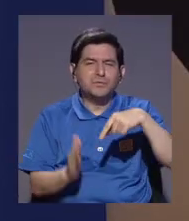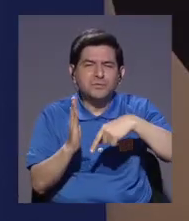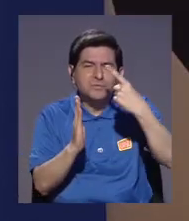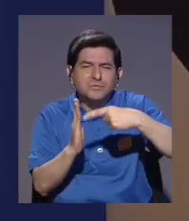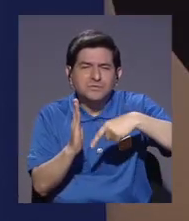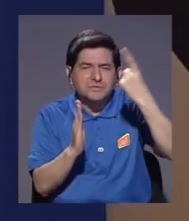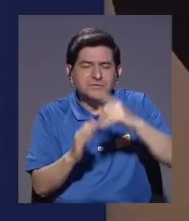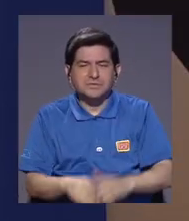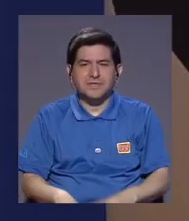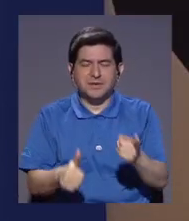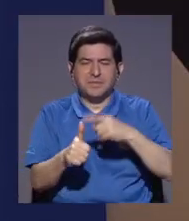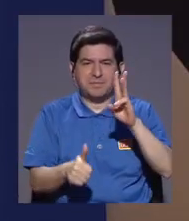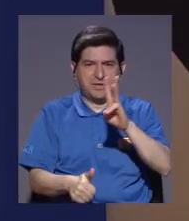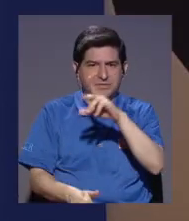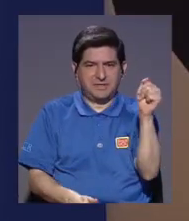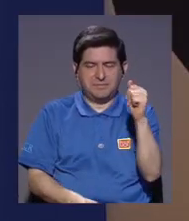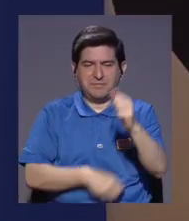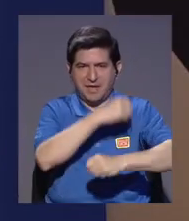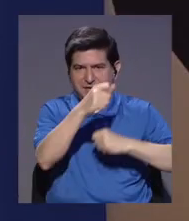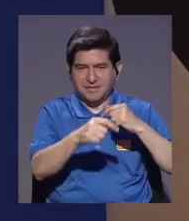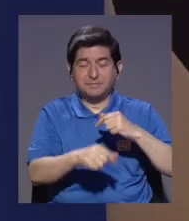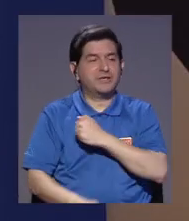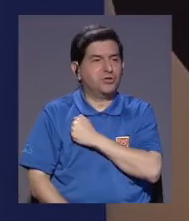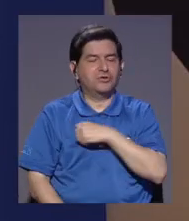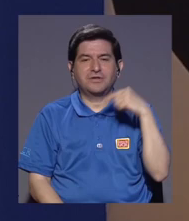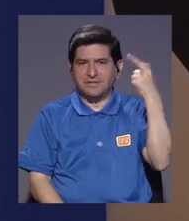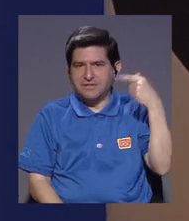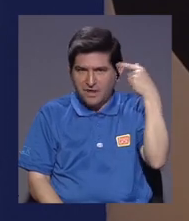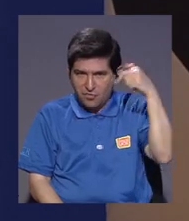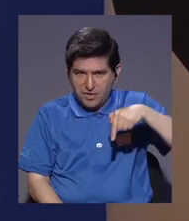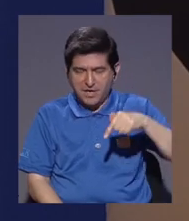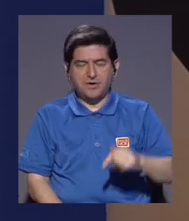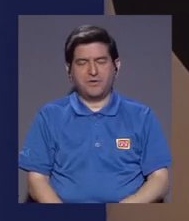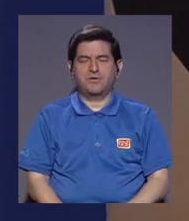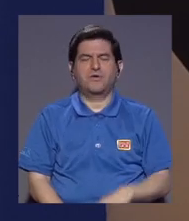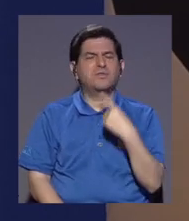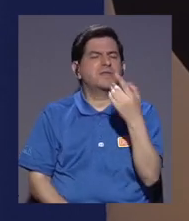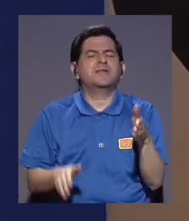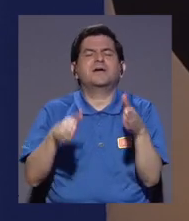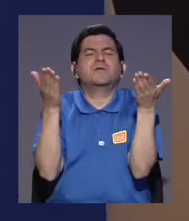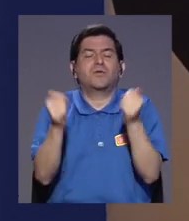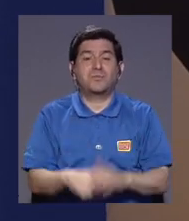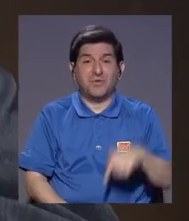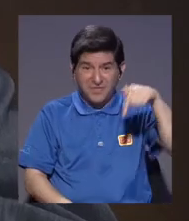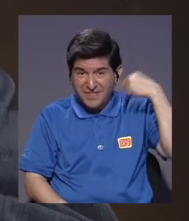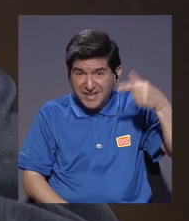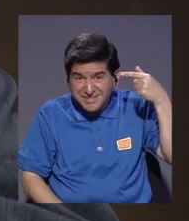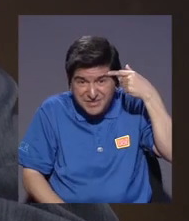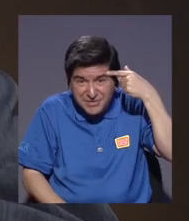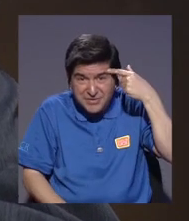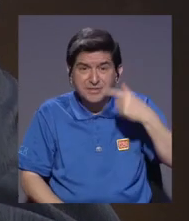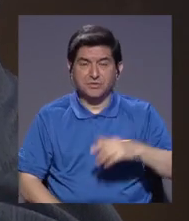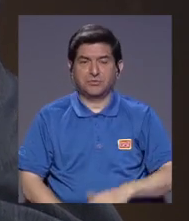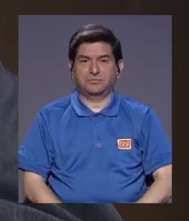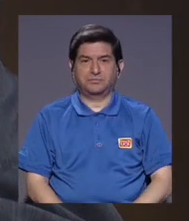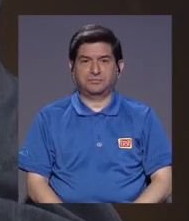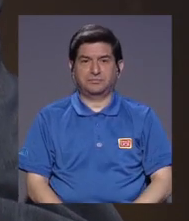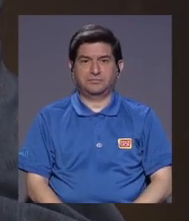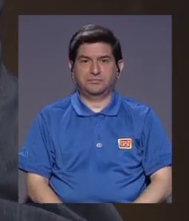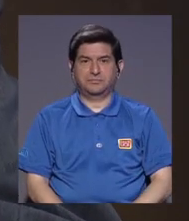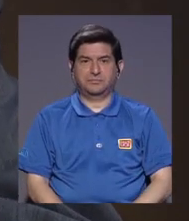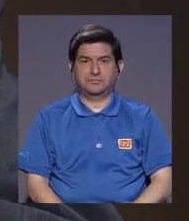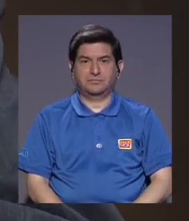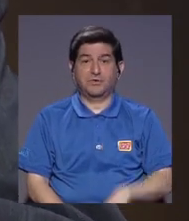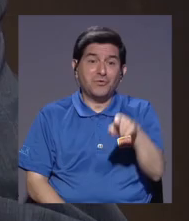que calificar los primeros seis meses de este gobierno que todavía no los cumple como lo calificaría a éste y